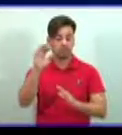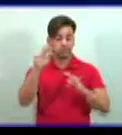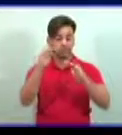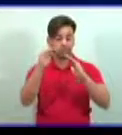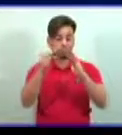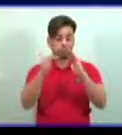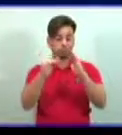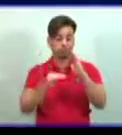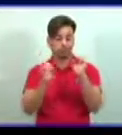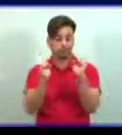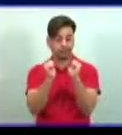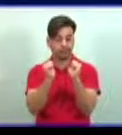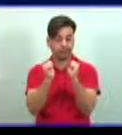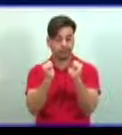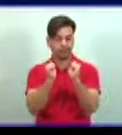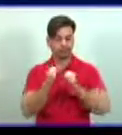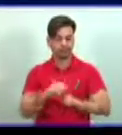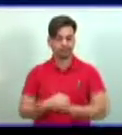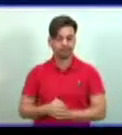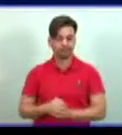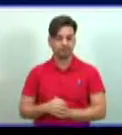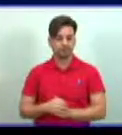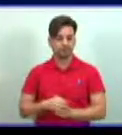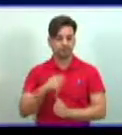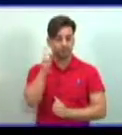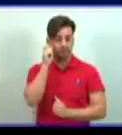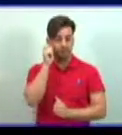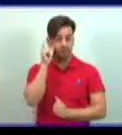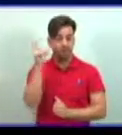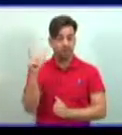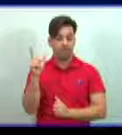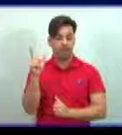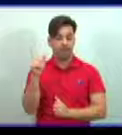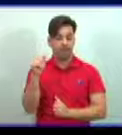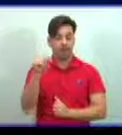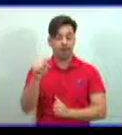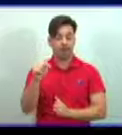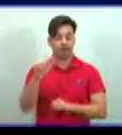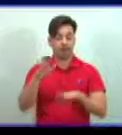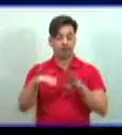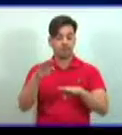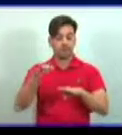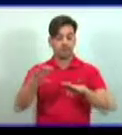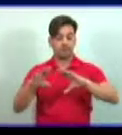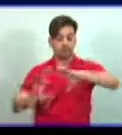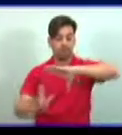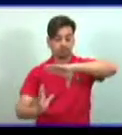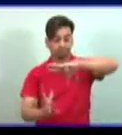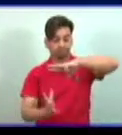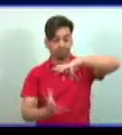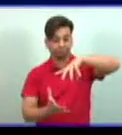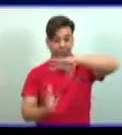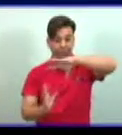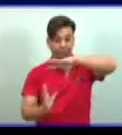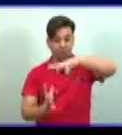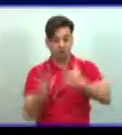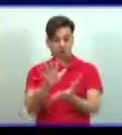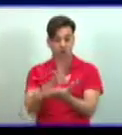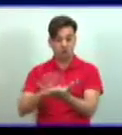la latitud, como ya hemos aprendido, recuerden que hay una relación estrecha entre un grupo de procesos y fenómenos que suceden en nuestro